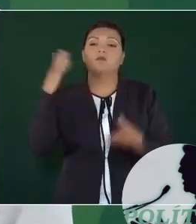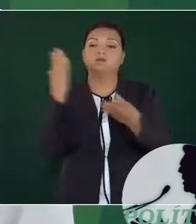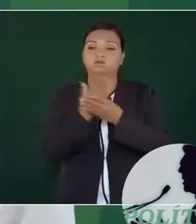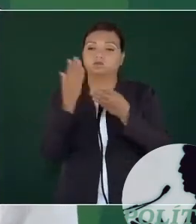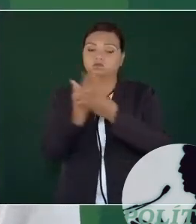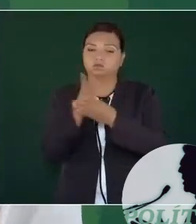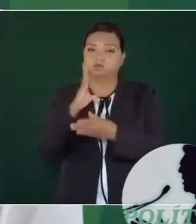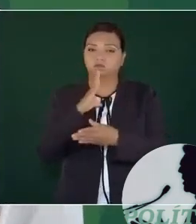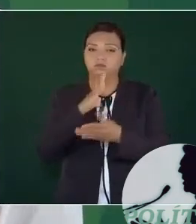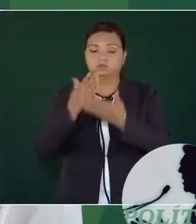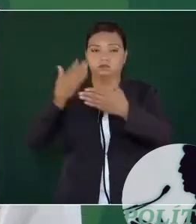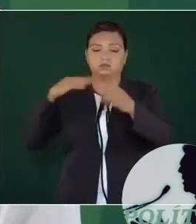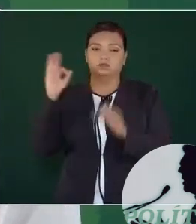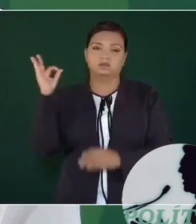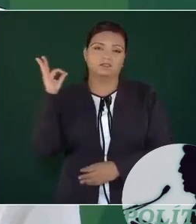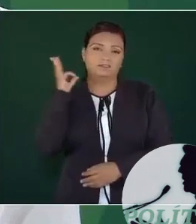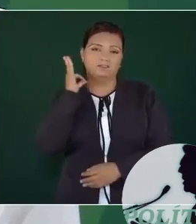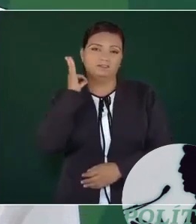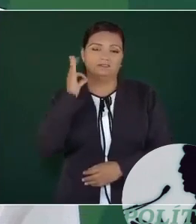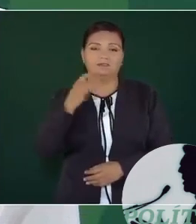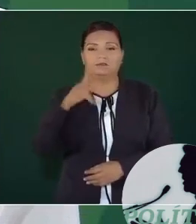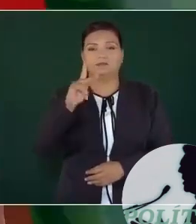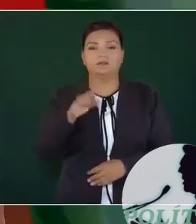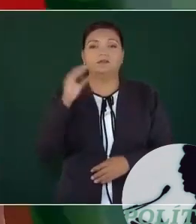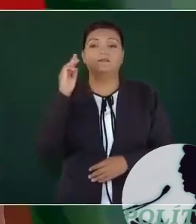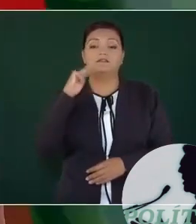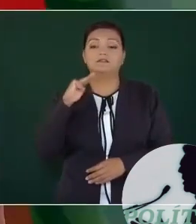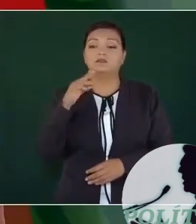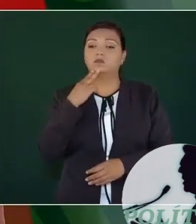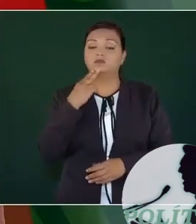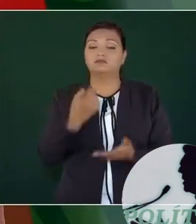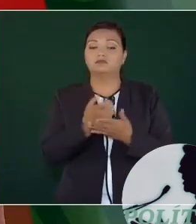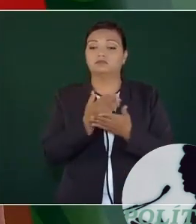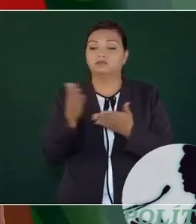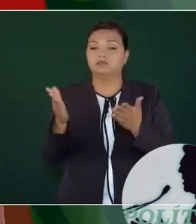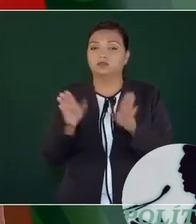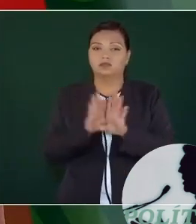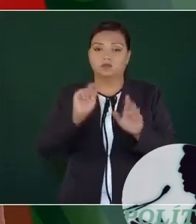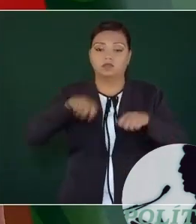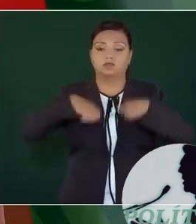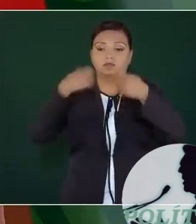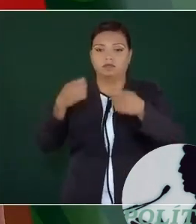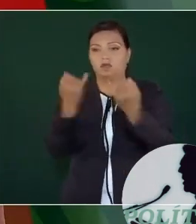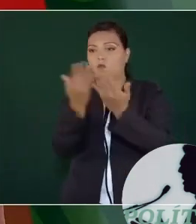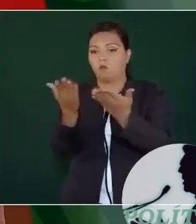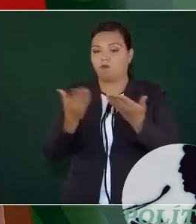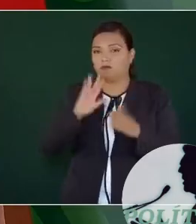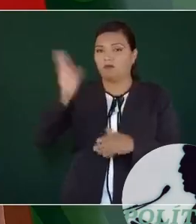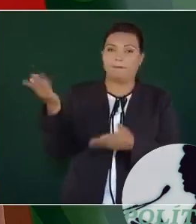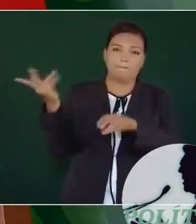carpetas interpuestas ante la Fiscalía por desviaciones en el proceso de entrega-recepción de la